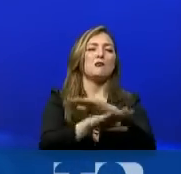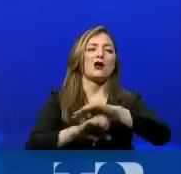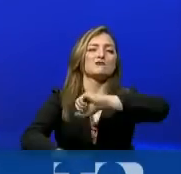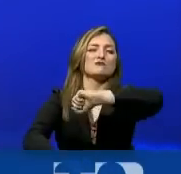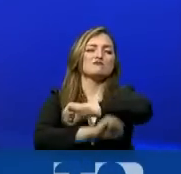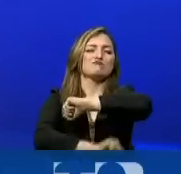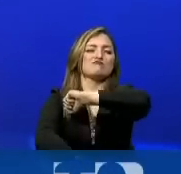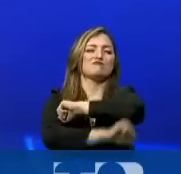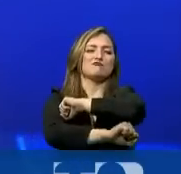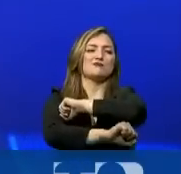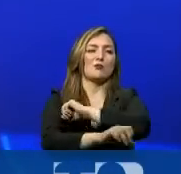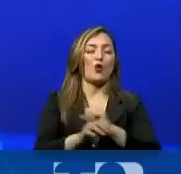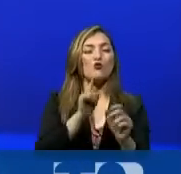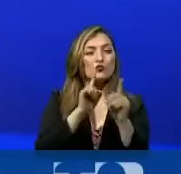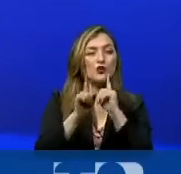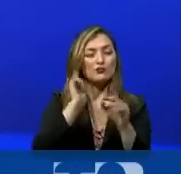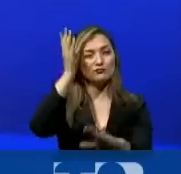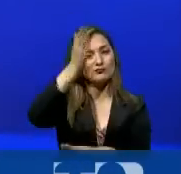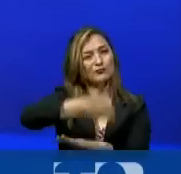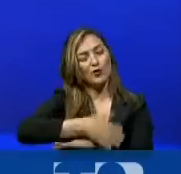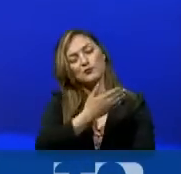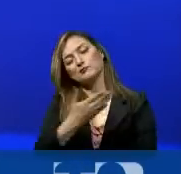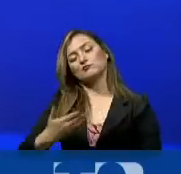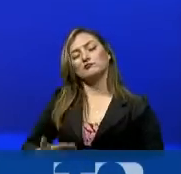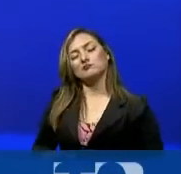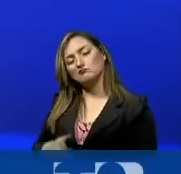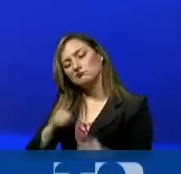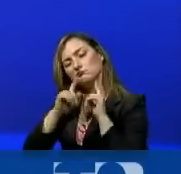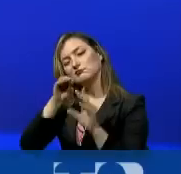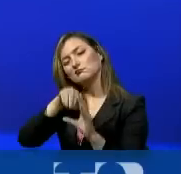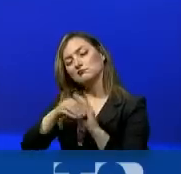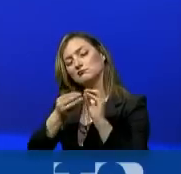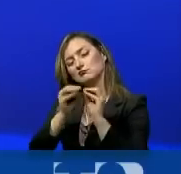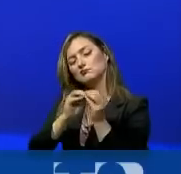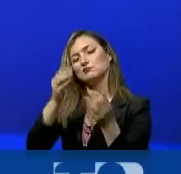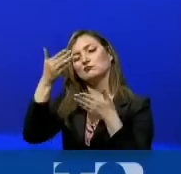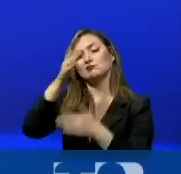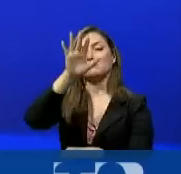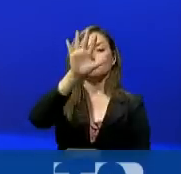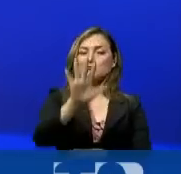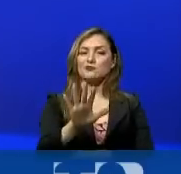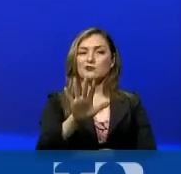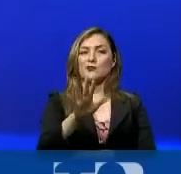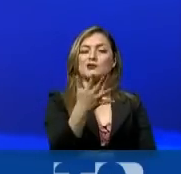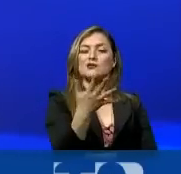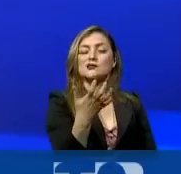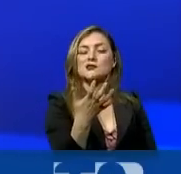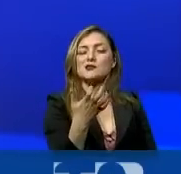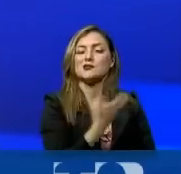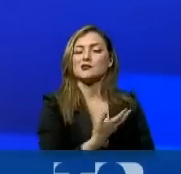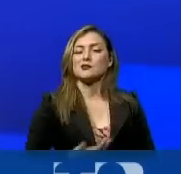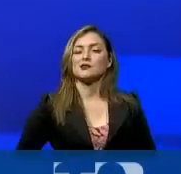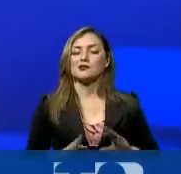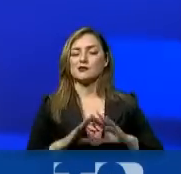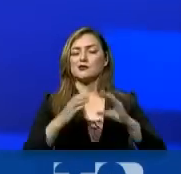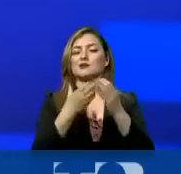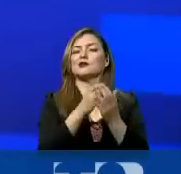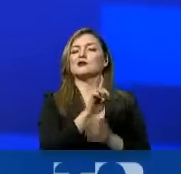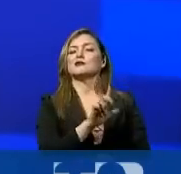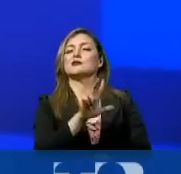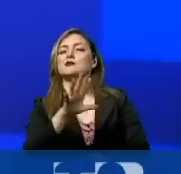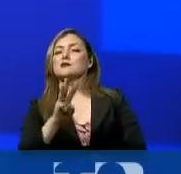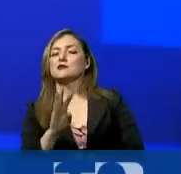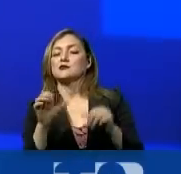base para un diálogo con el Ejecutivo posterior. El diálogo interno con las 5 bancadas, con los 15 presidentes de las comisiones y con